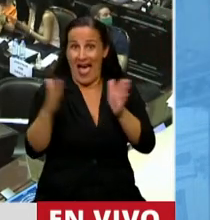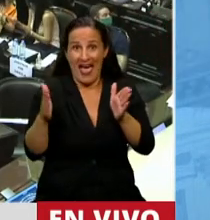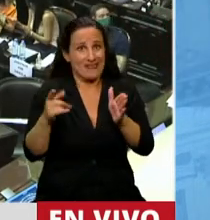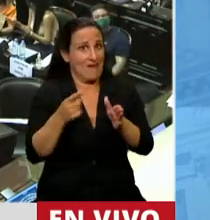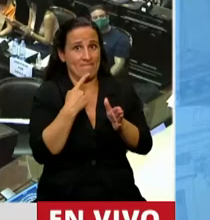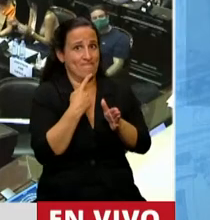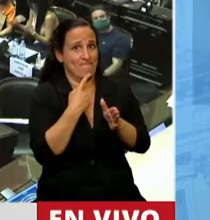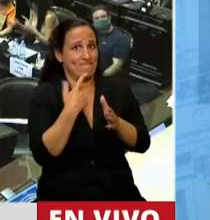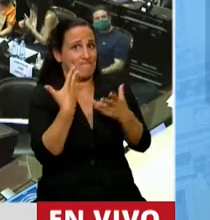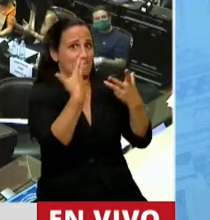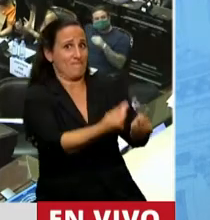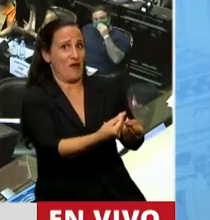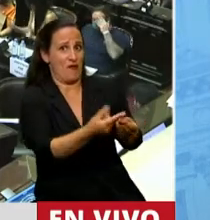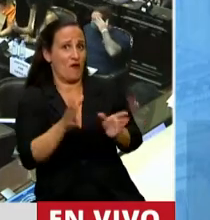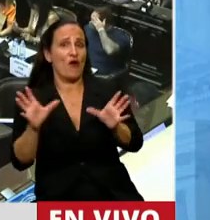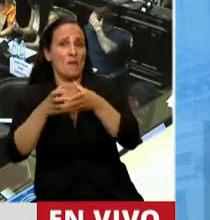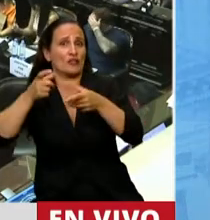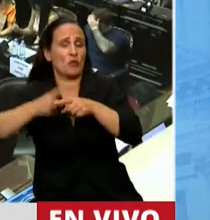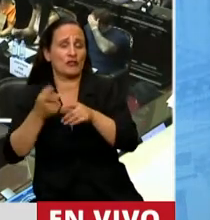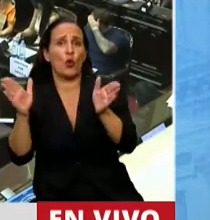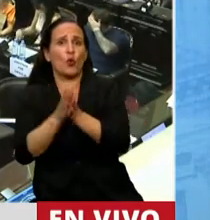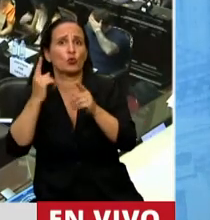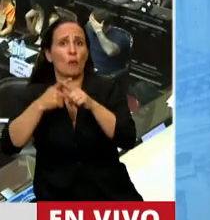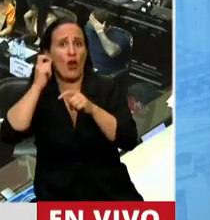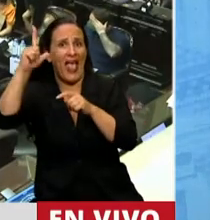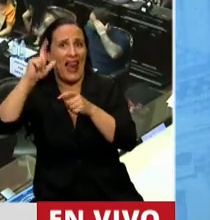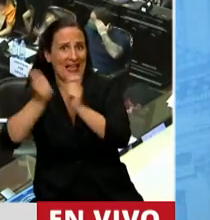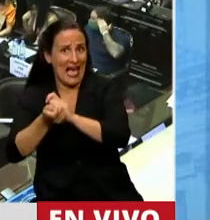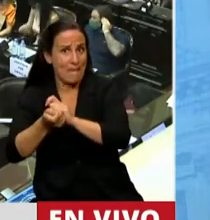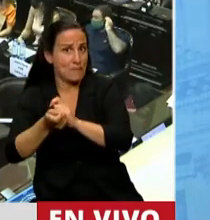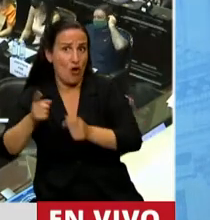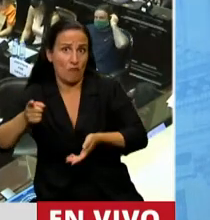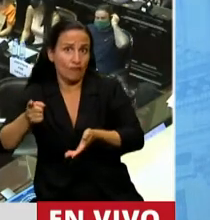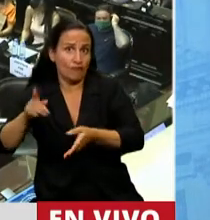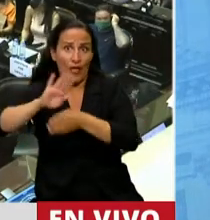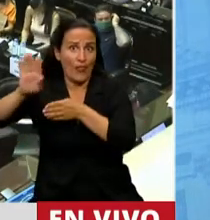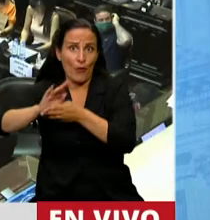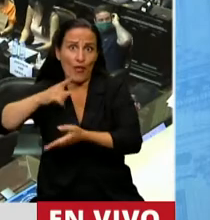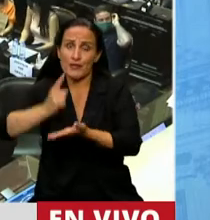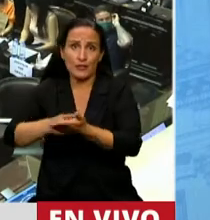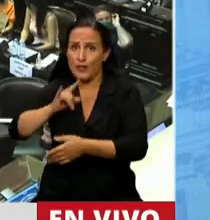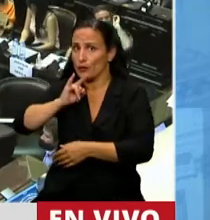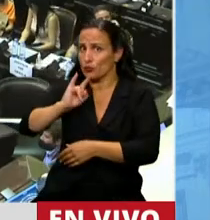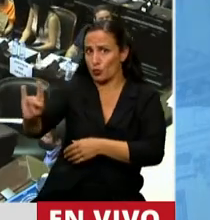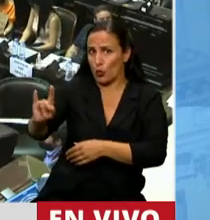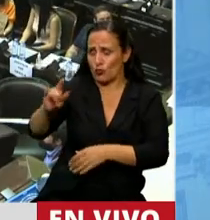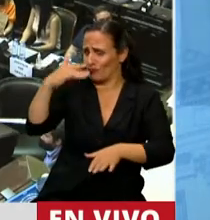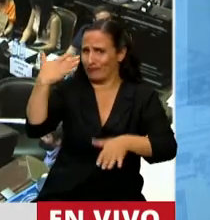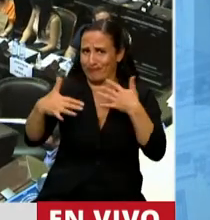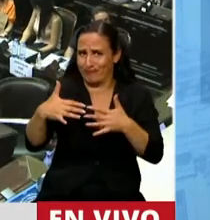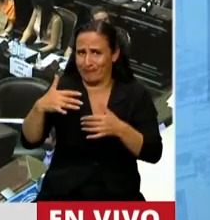juntos por el cambio que tuvo resolvió una deuda de forma express